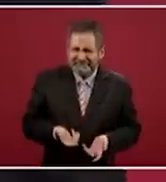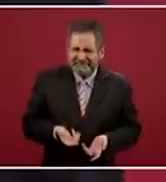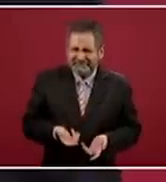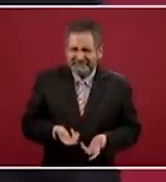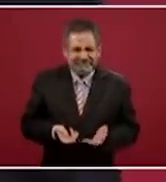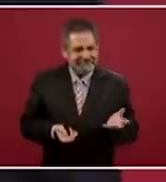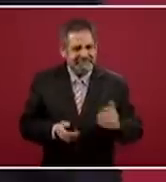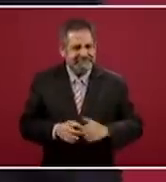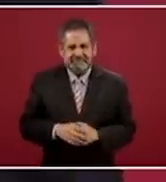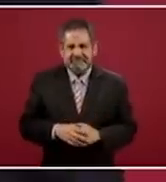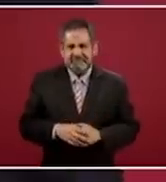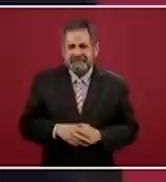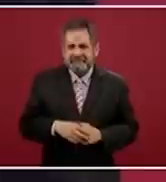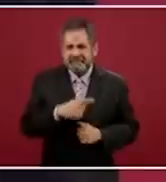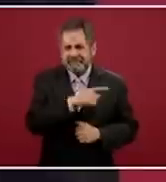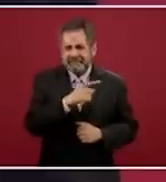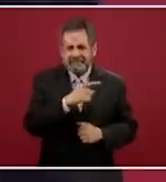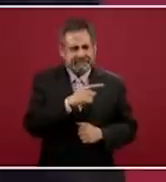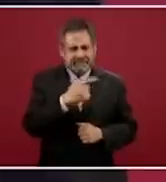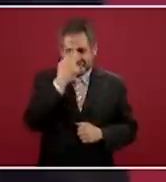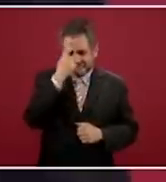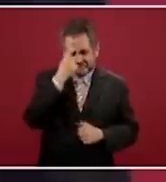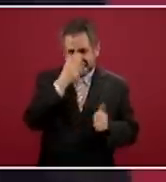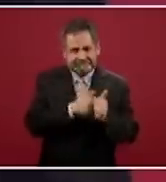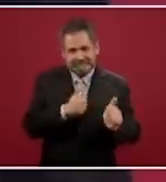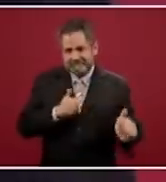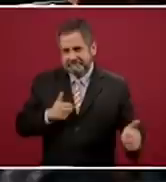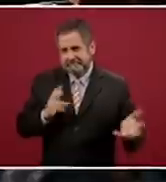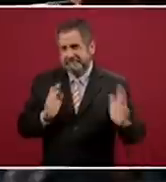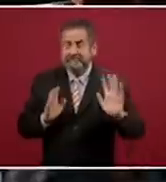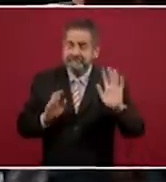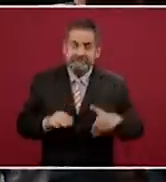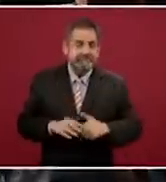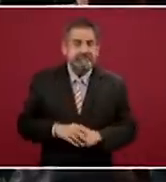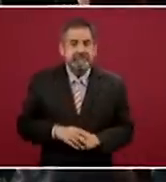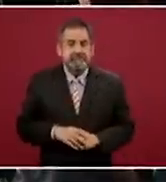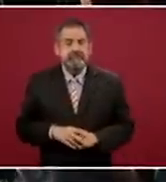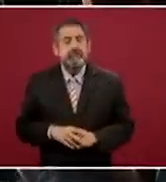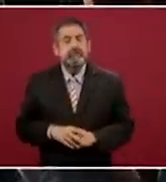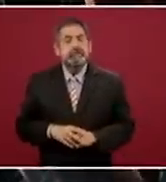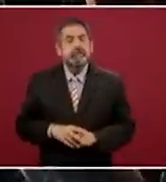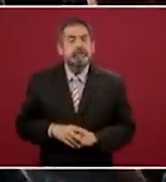realmente de mucho atraso, ¿no? Entonces, que